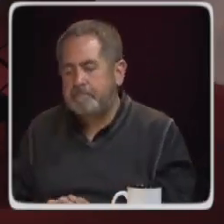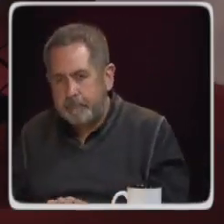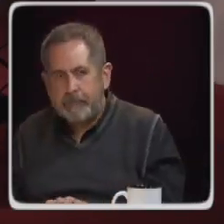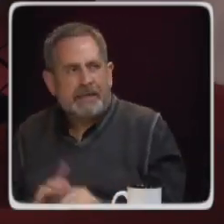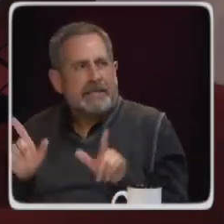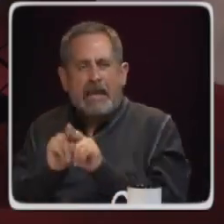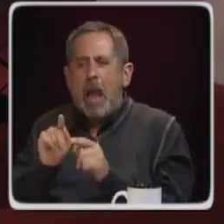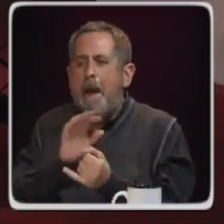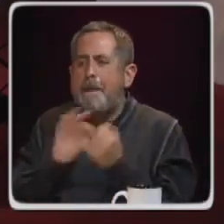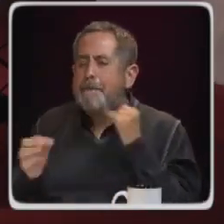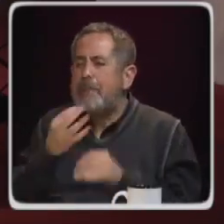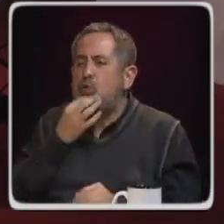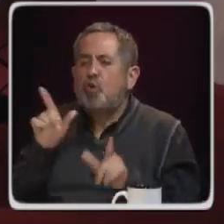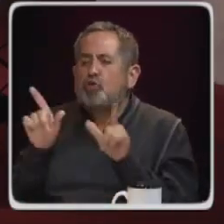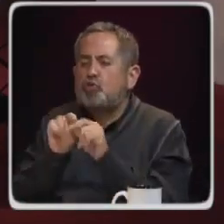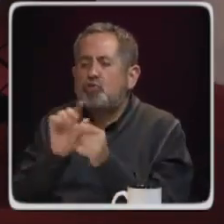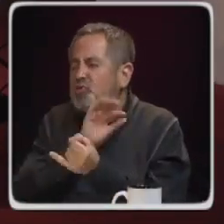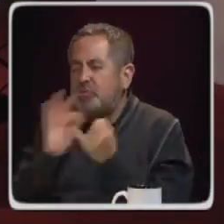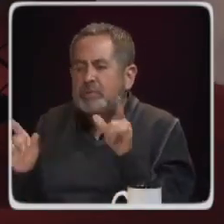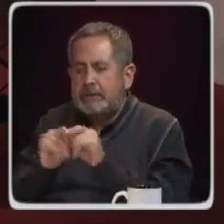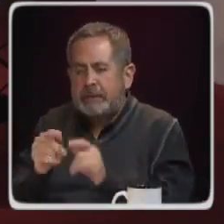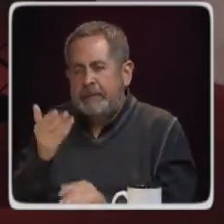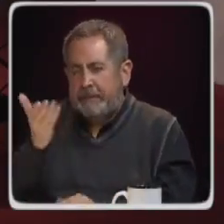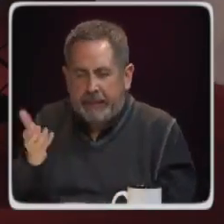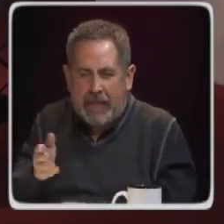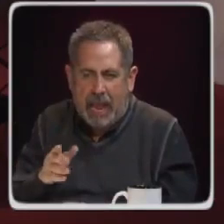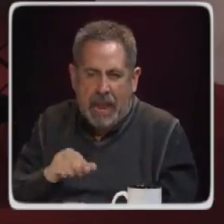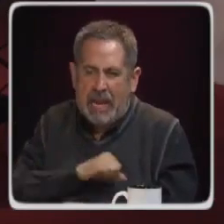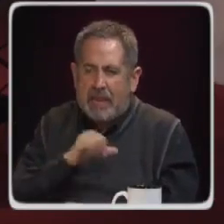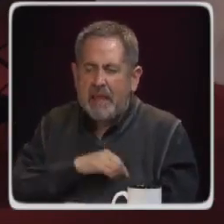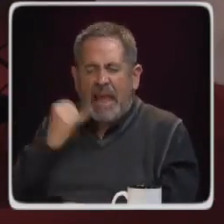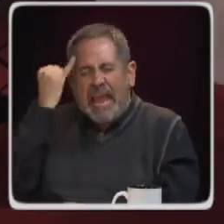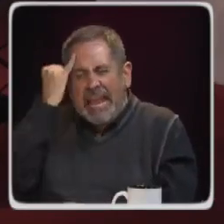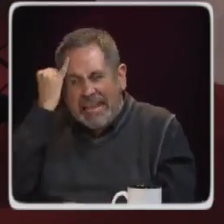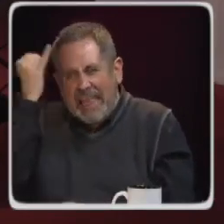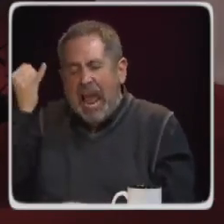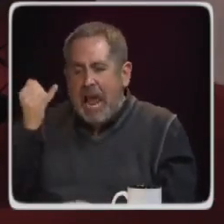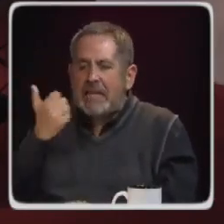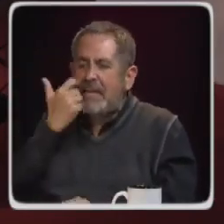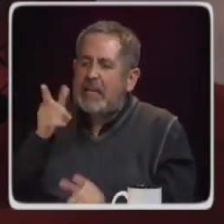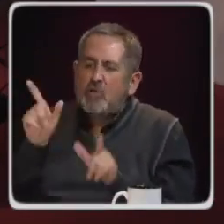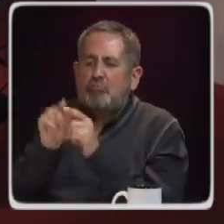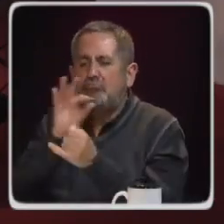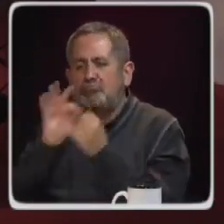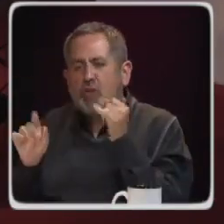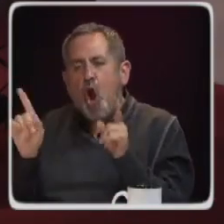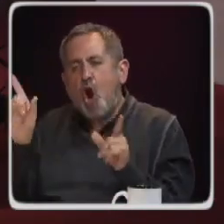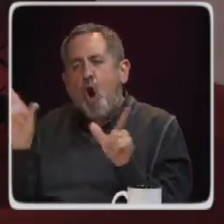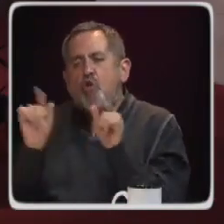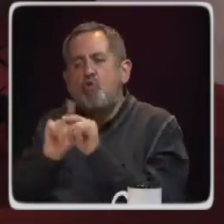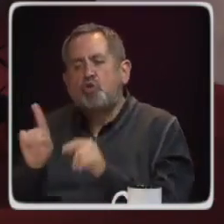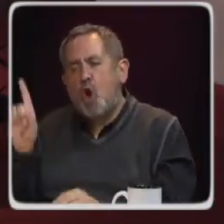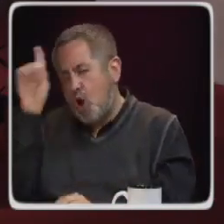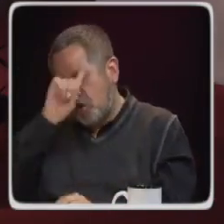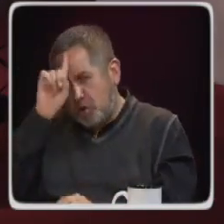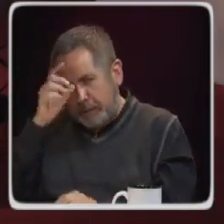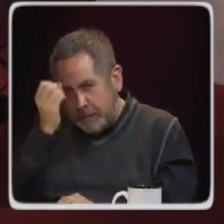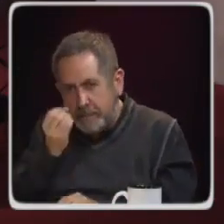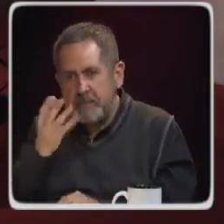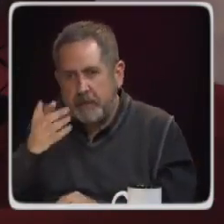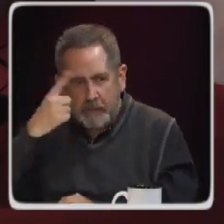es primordial la participación y el trabajo con los maestros para la lengua de señas, para las personas